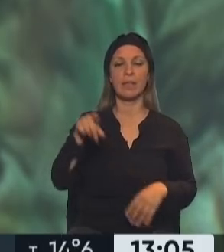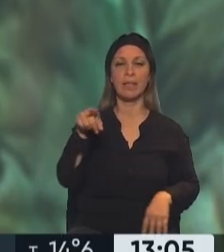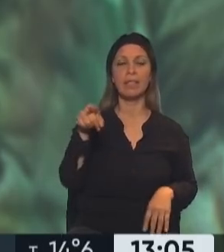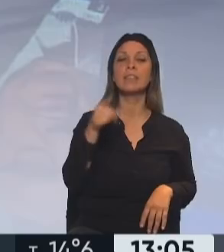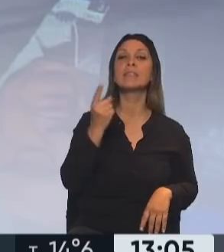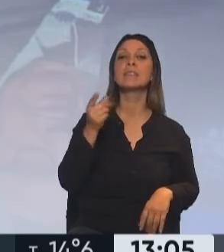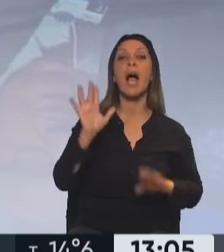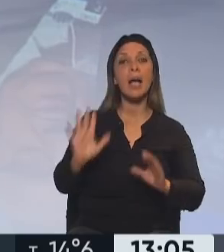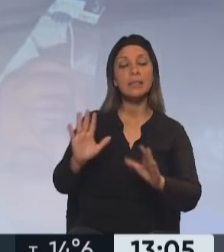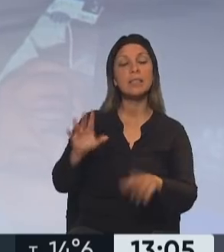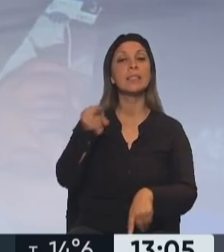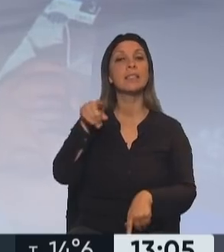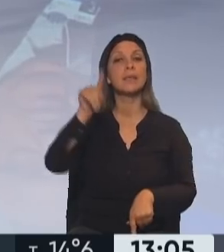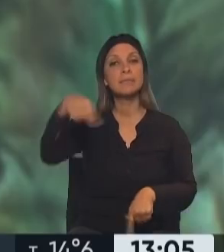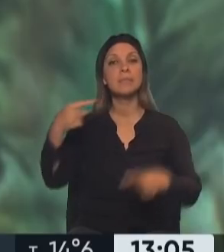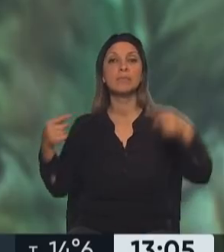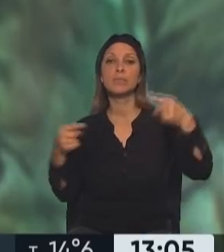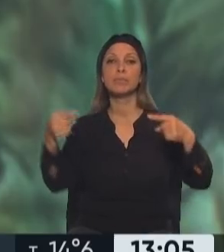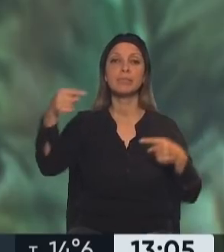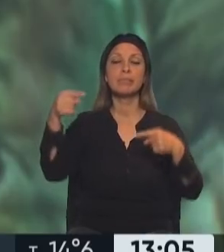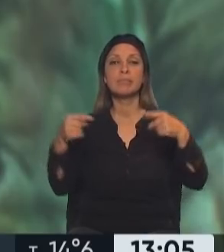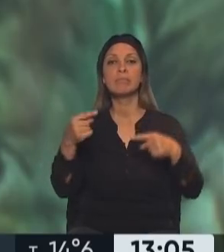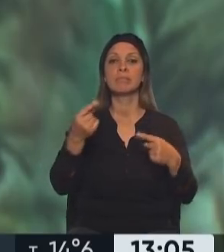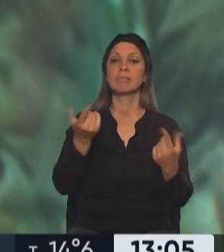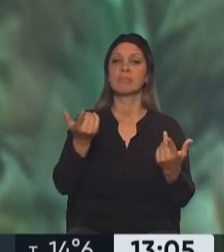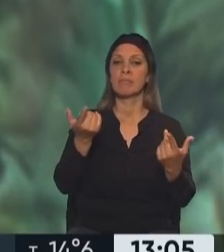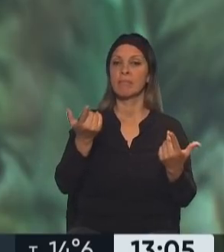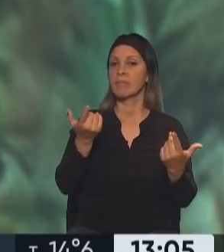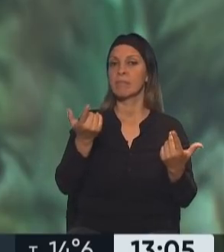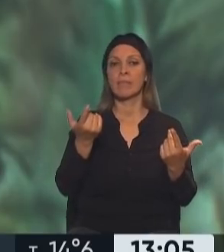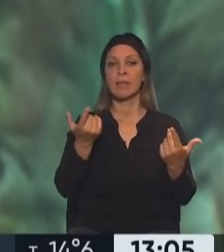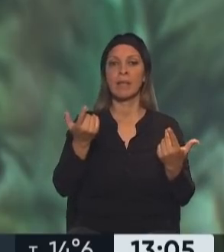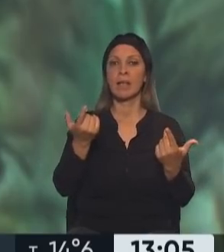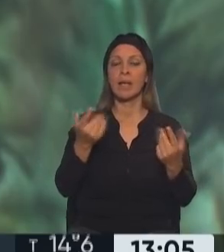así como las grietas y las diferencias se, bueno,